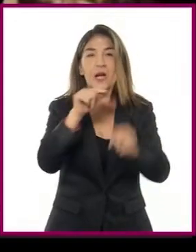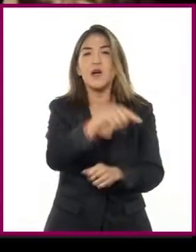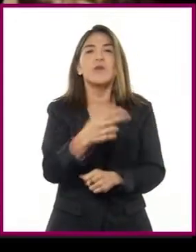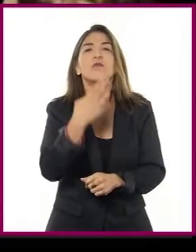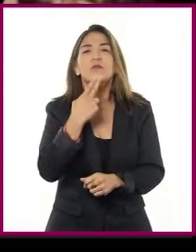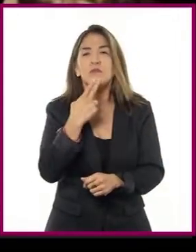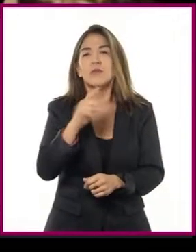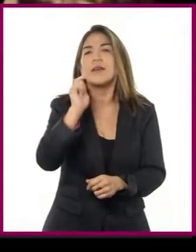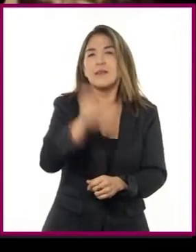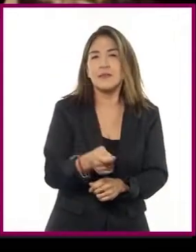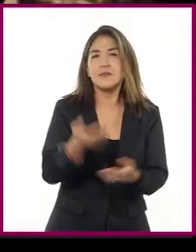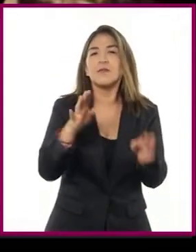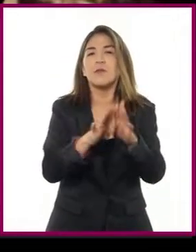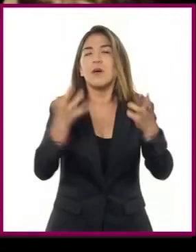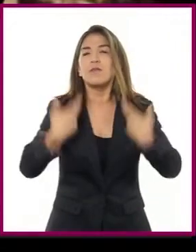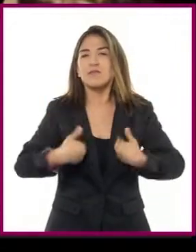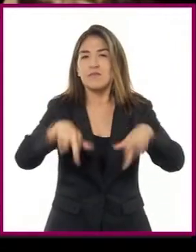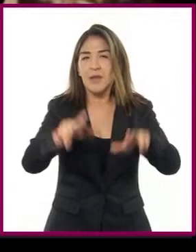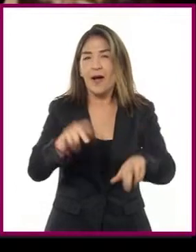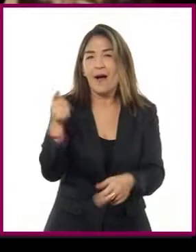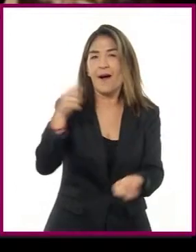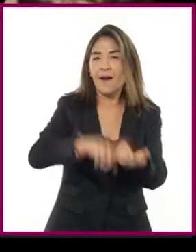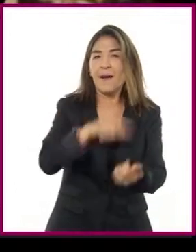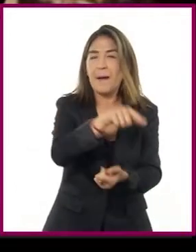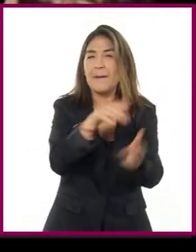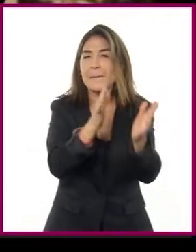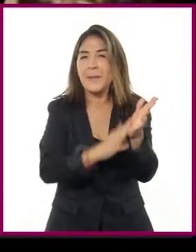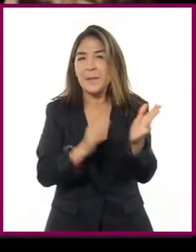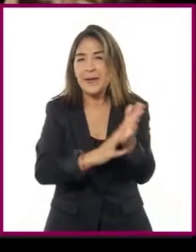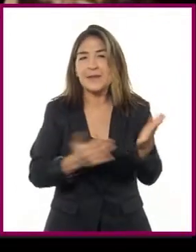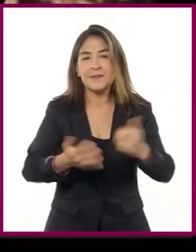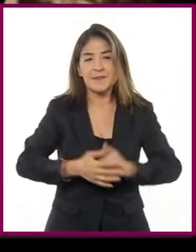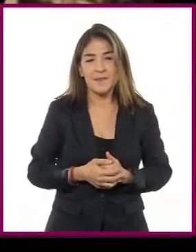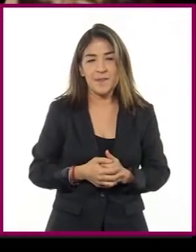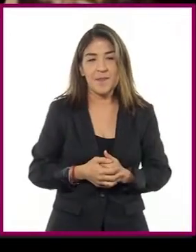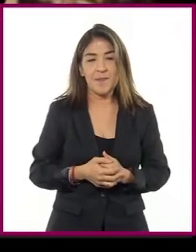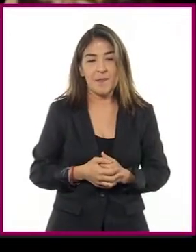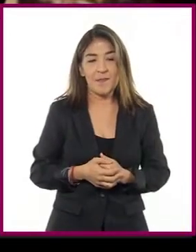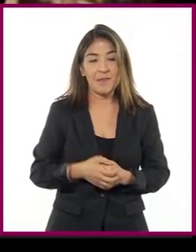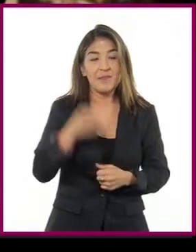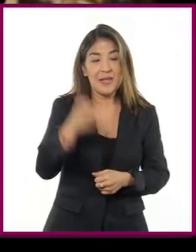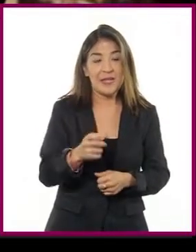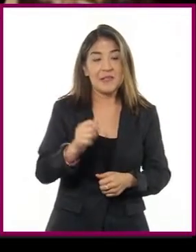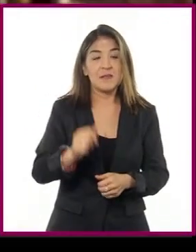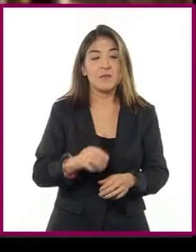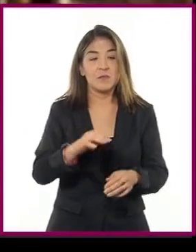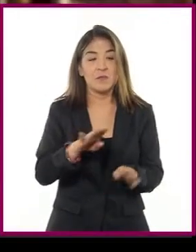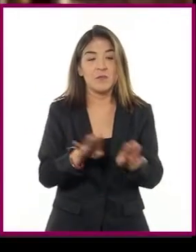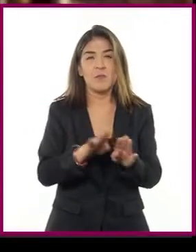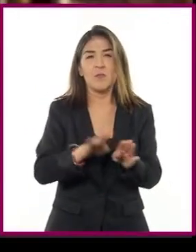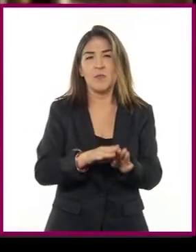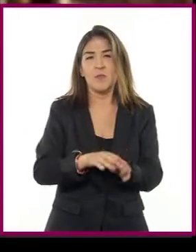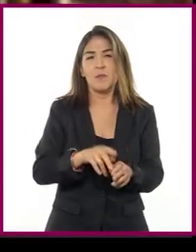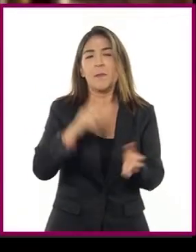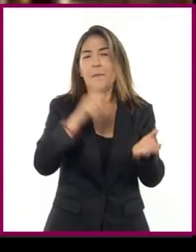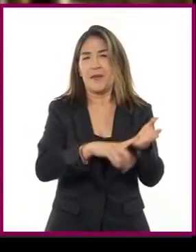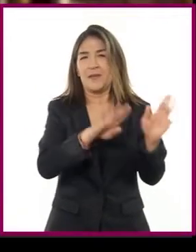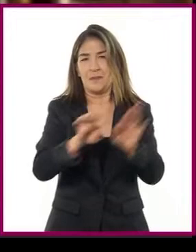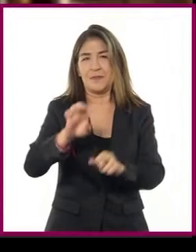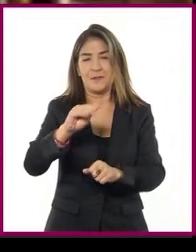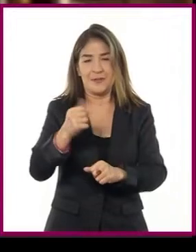utilizando únicamente su representación en papel? Moreno, 1996.